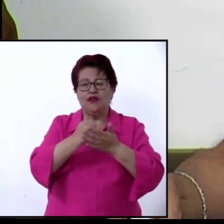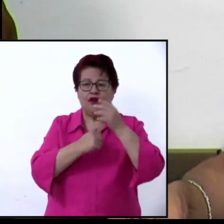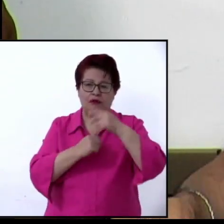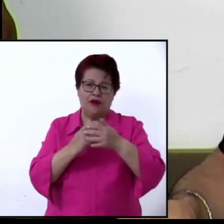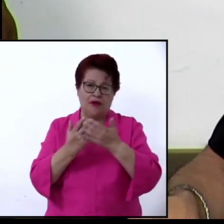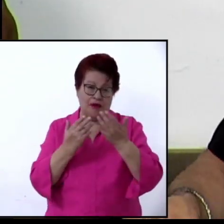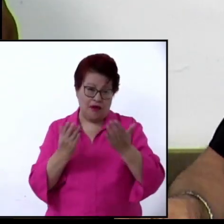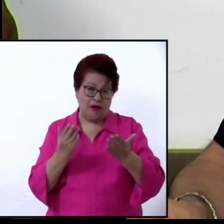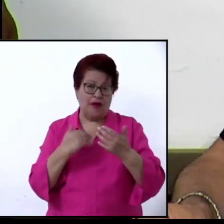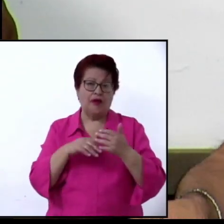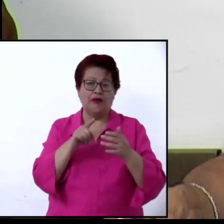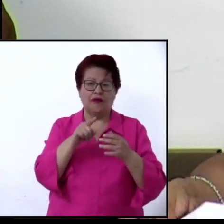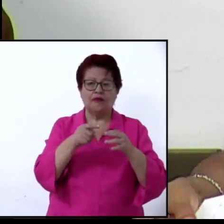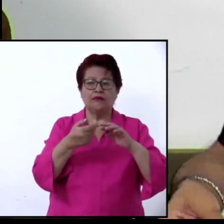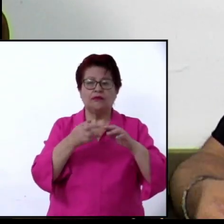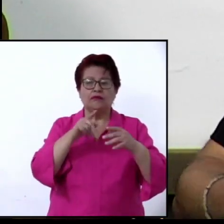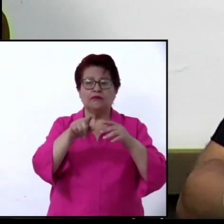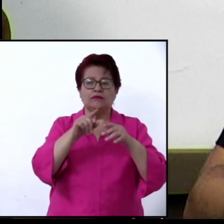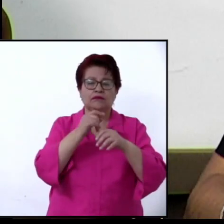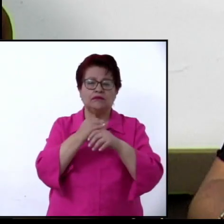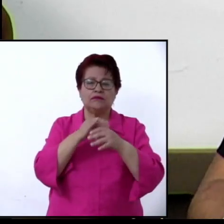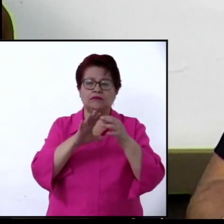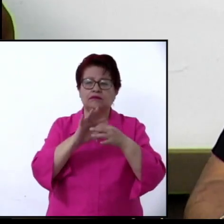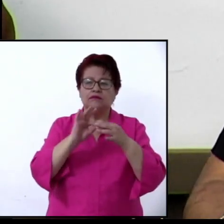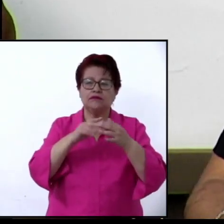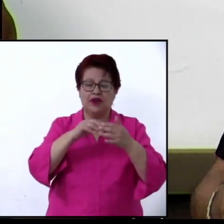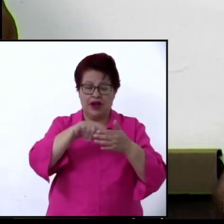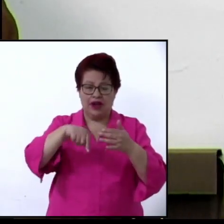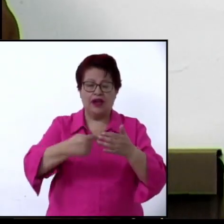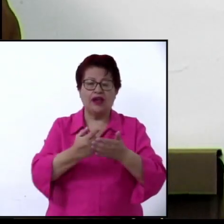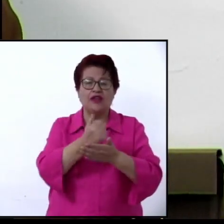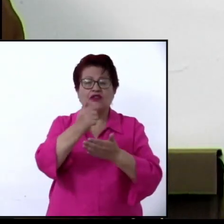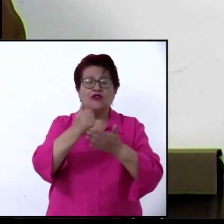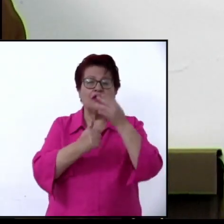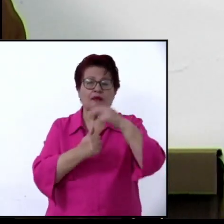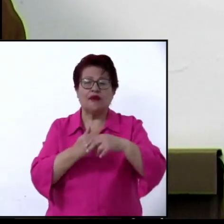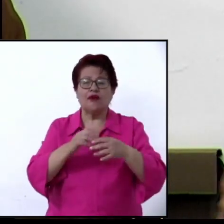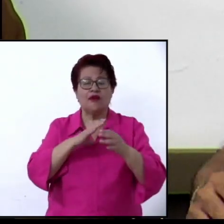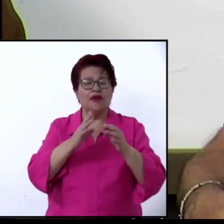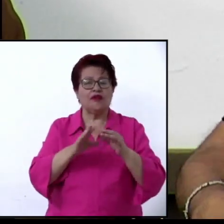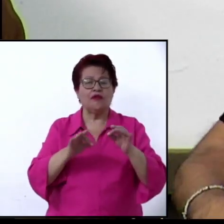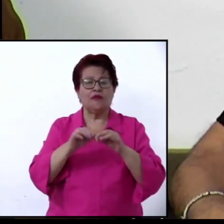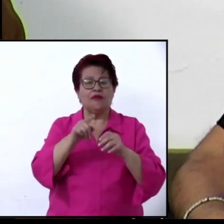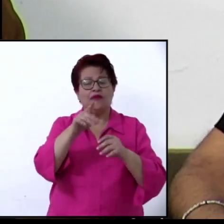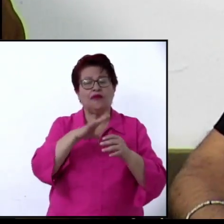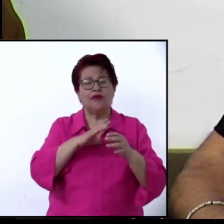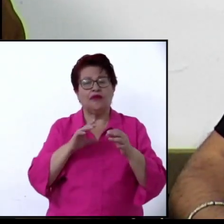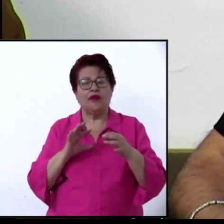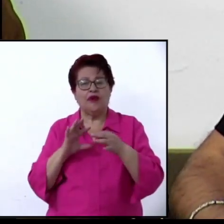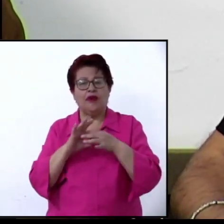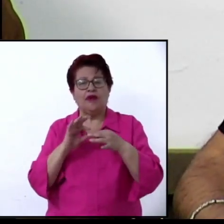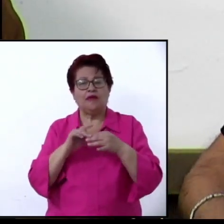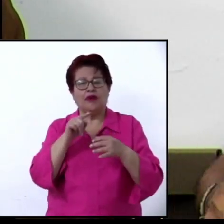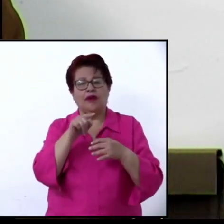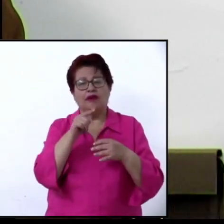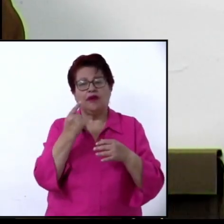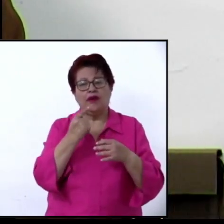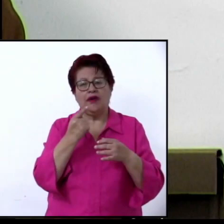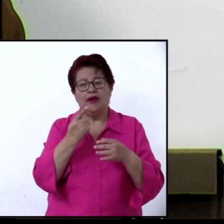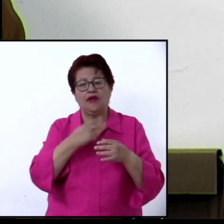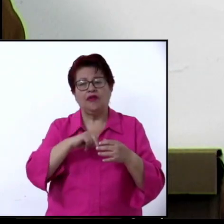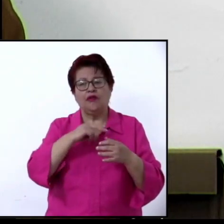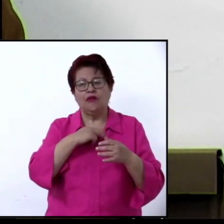bueno, pues en datos relacionados con nuestra ciudad, pues es importante señalar que somos